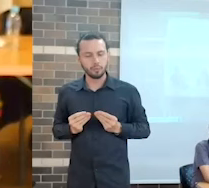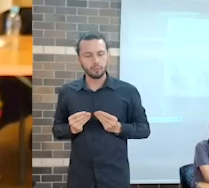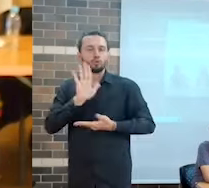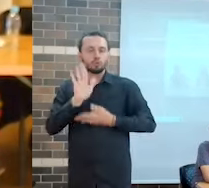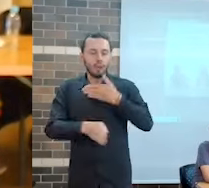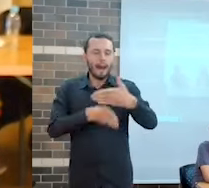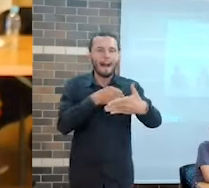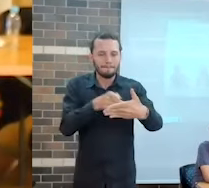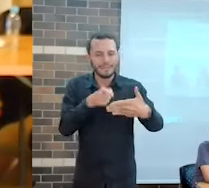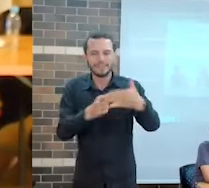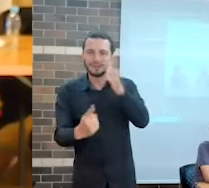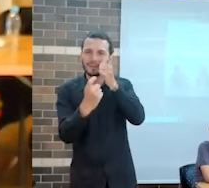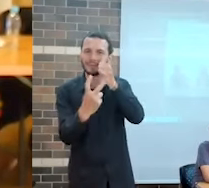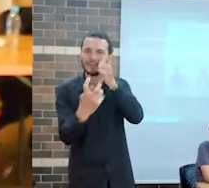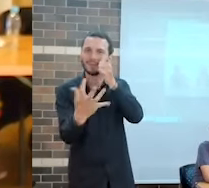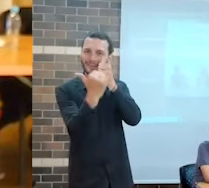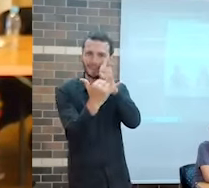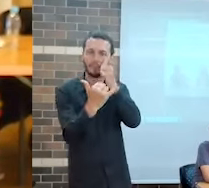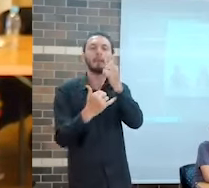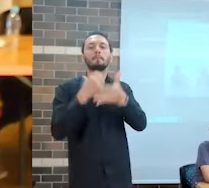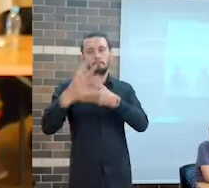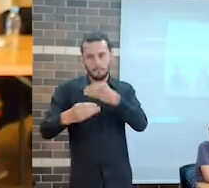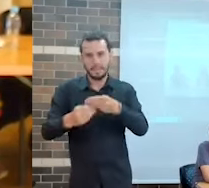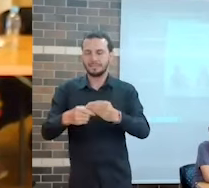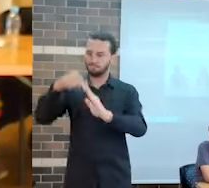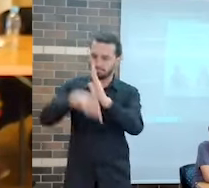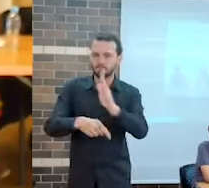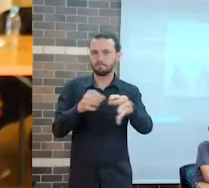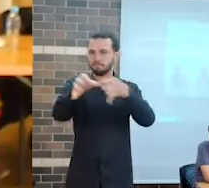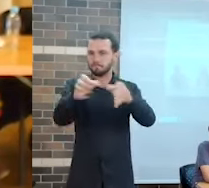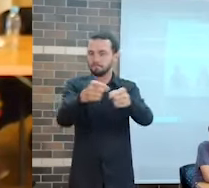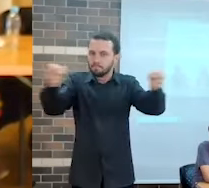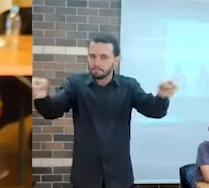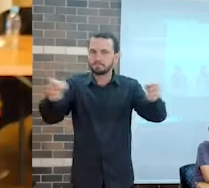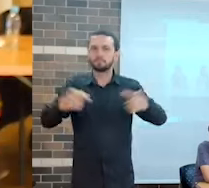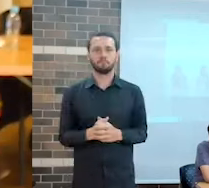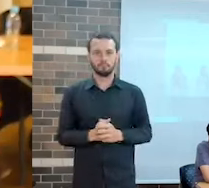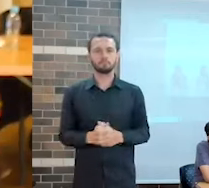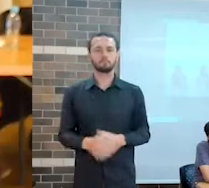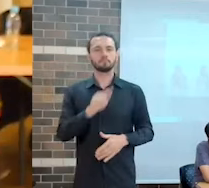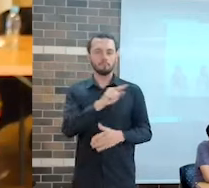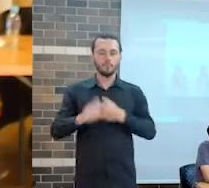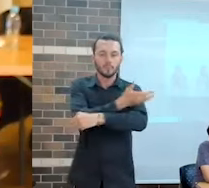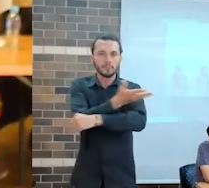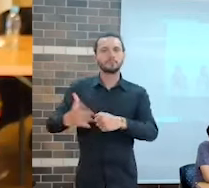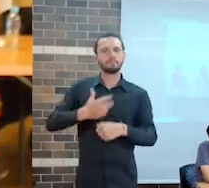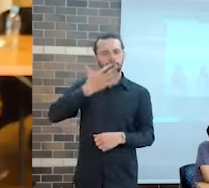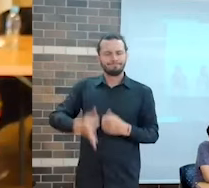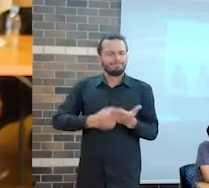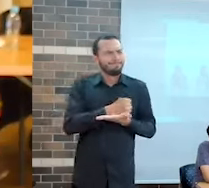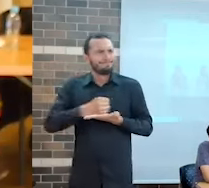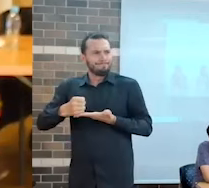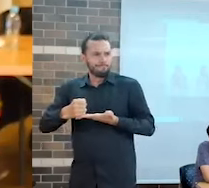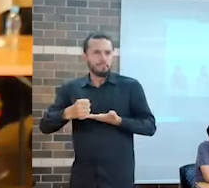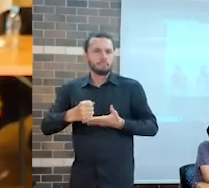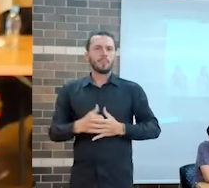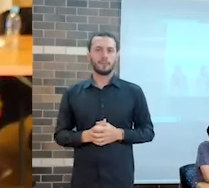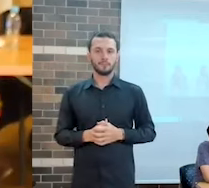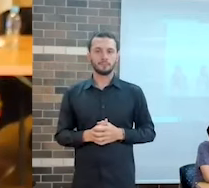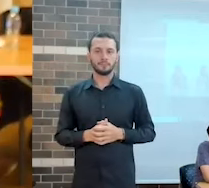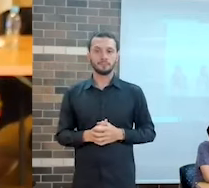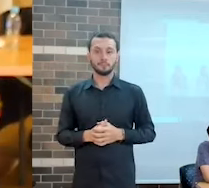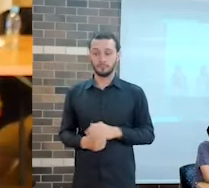les voy a profundizar en ella. Se llama Verdad Sagrada. Nos contó la